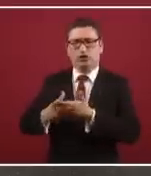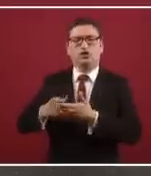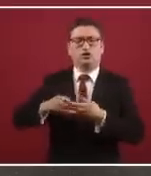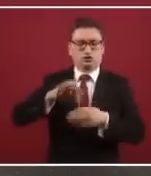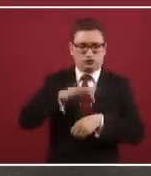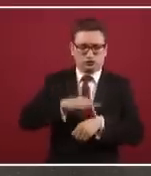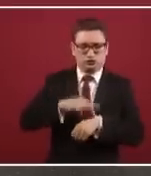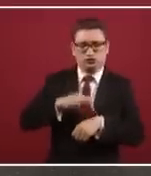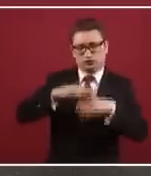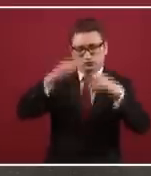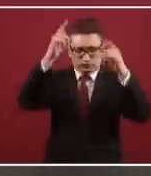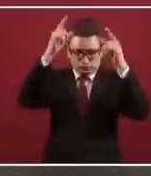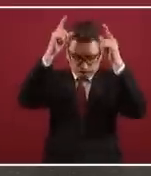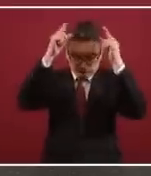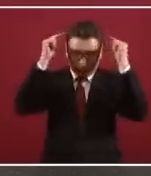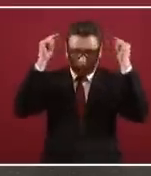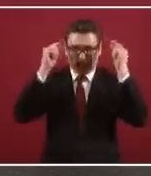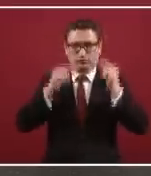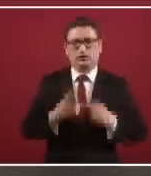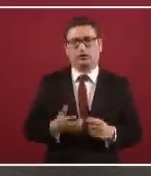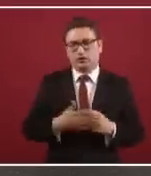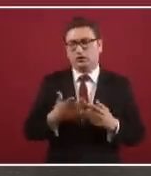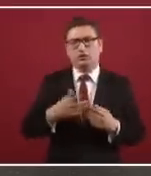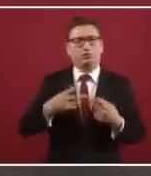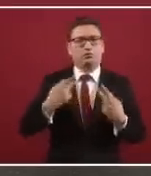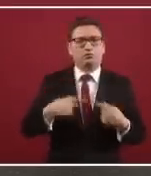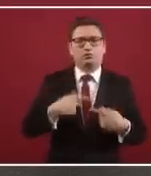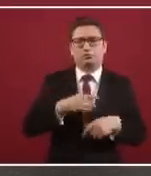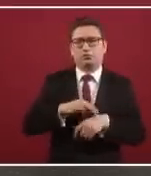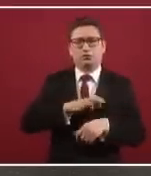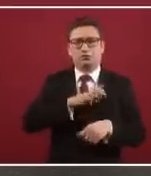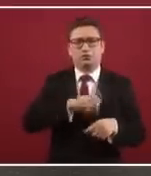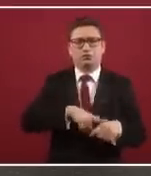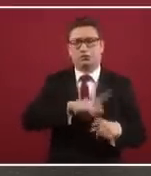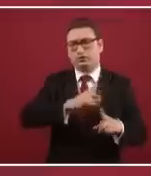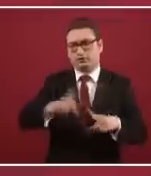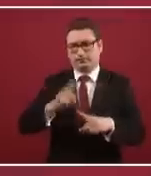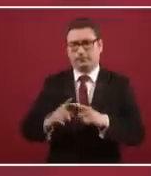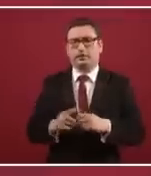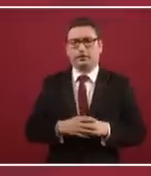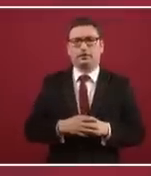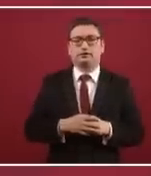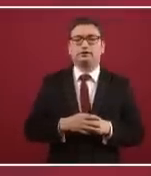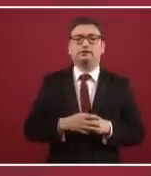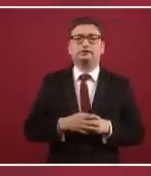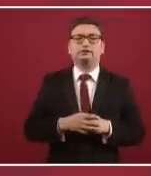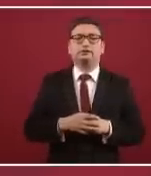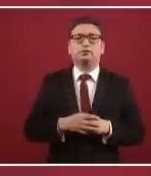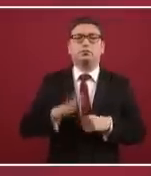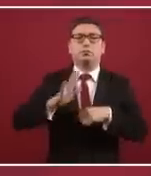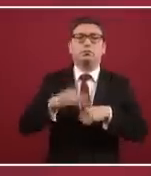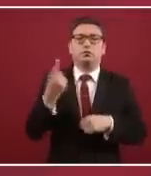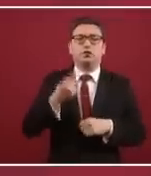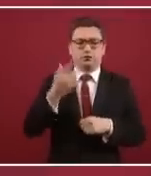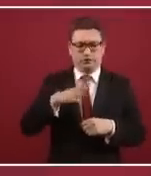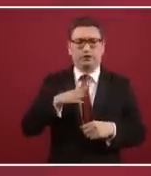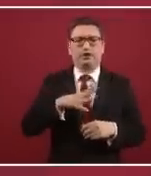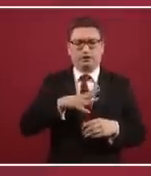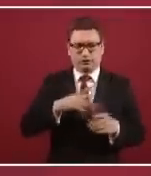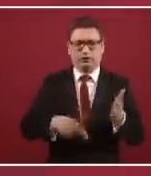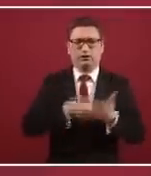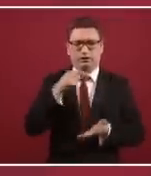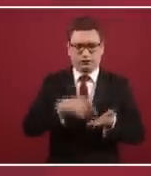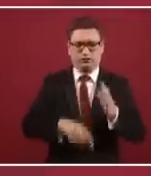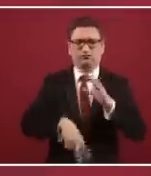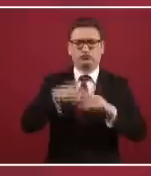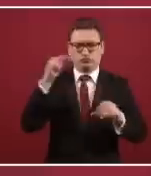médicos, de enfermeras, de especialistas, porque en efecto hay vacantes.